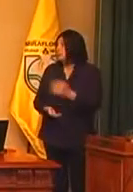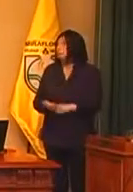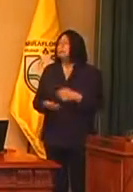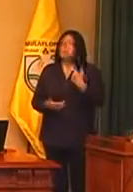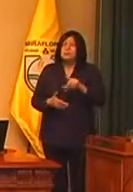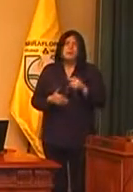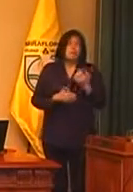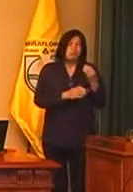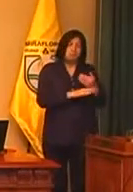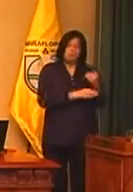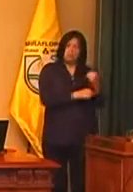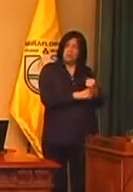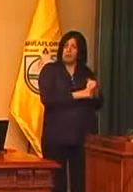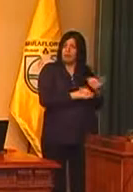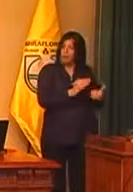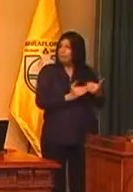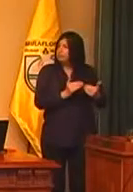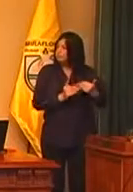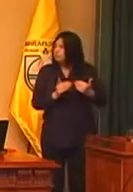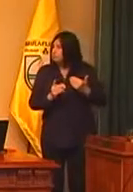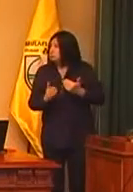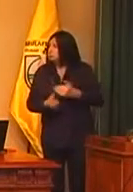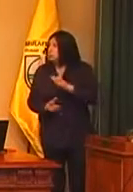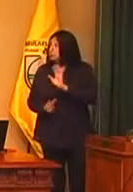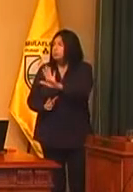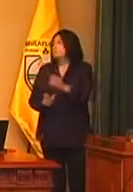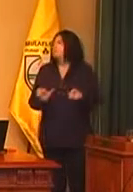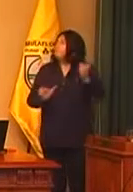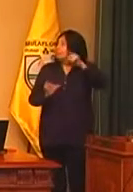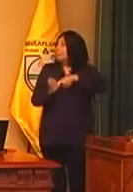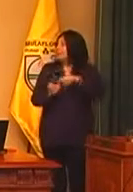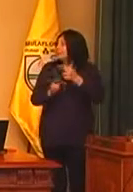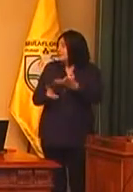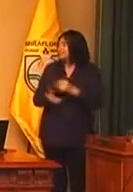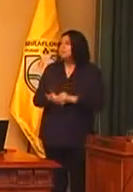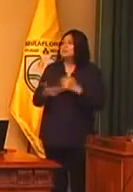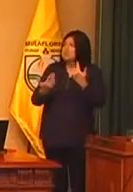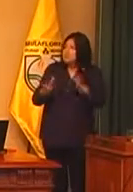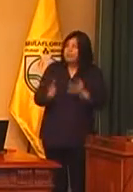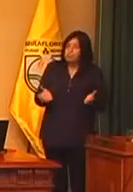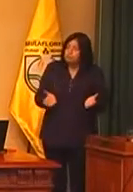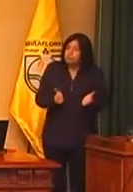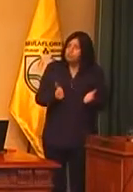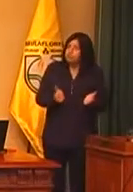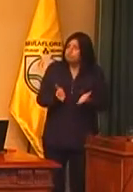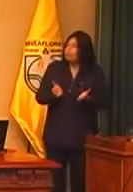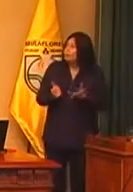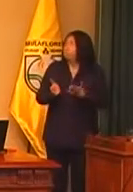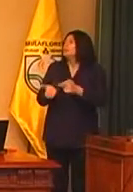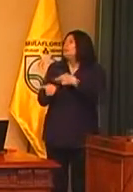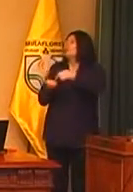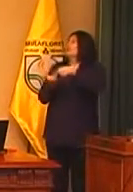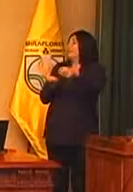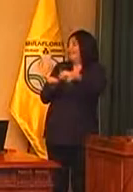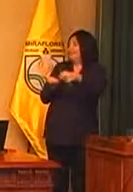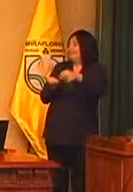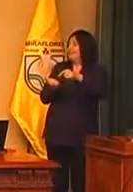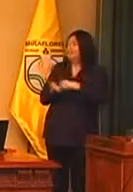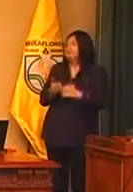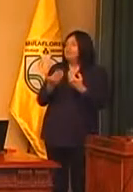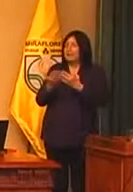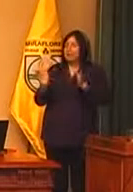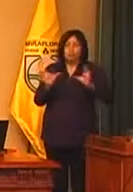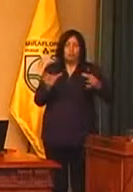muy activos y que con su participación han ido forjando una ordenanza justamente de creación